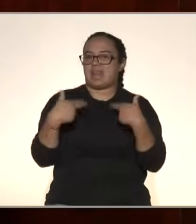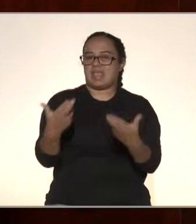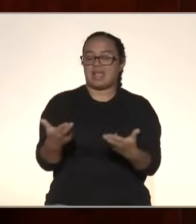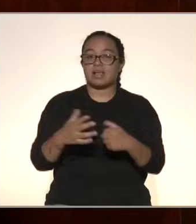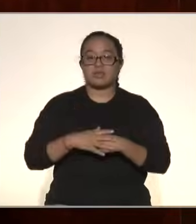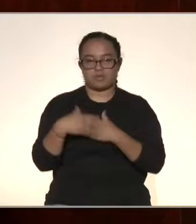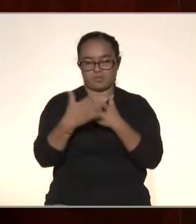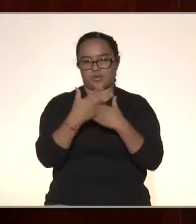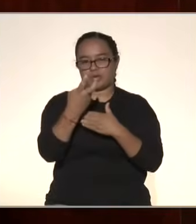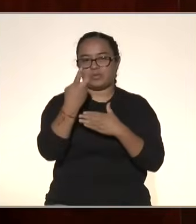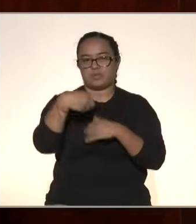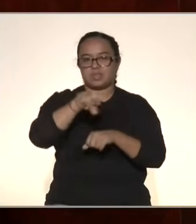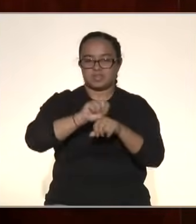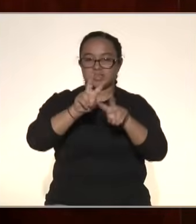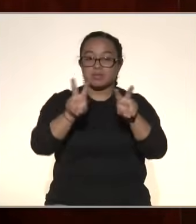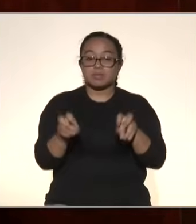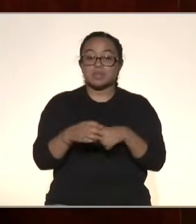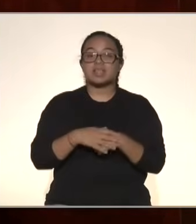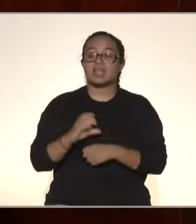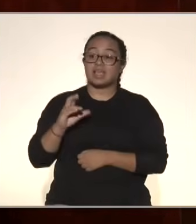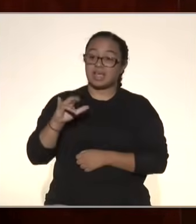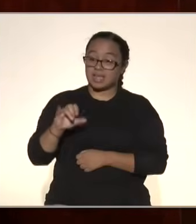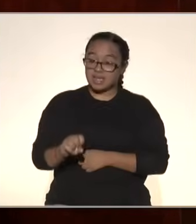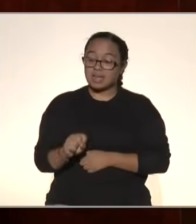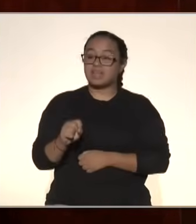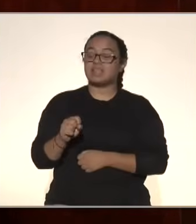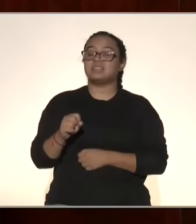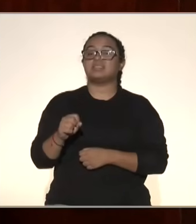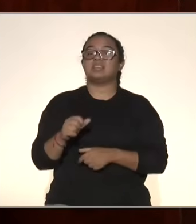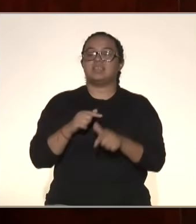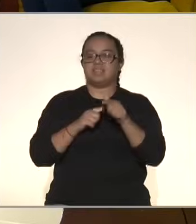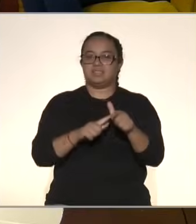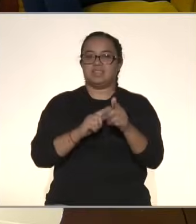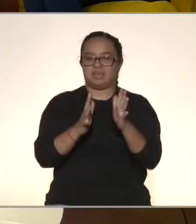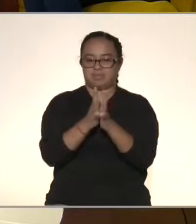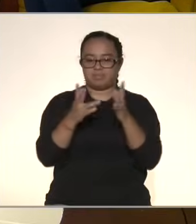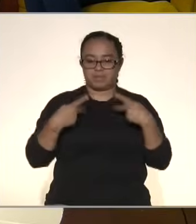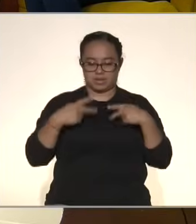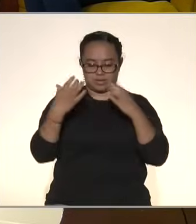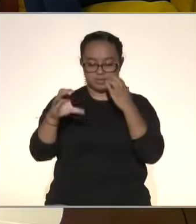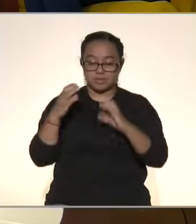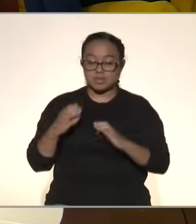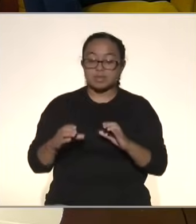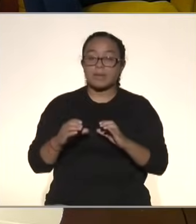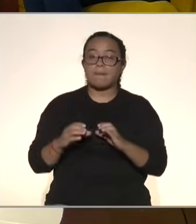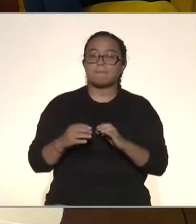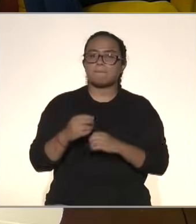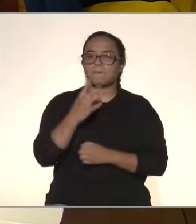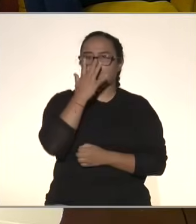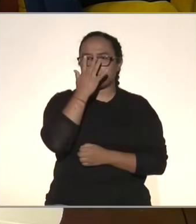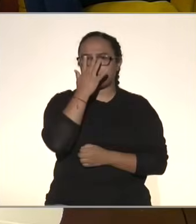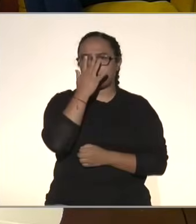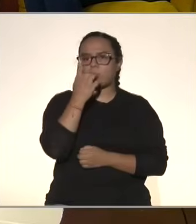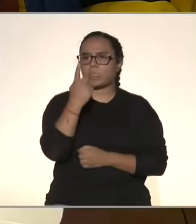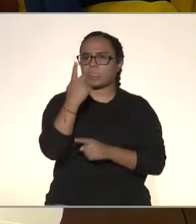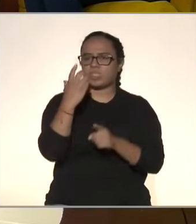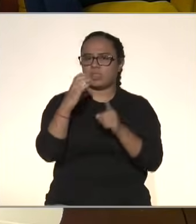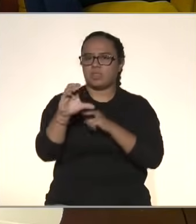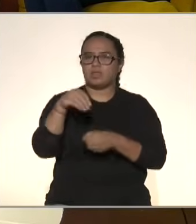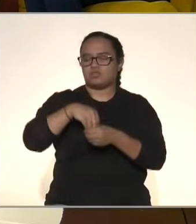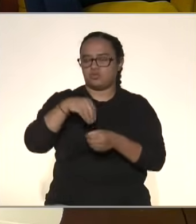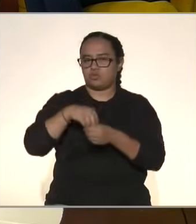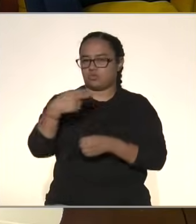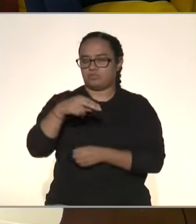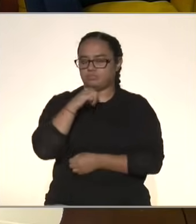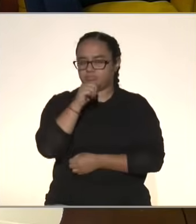Y bueno, Cris, especialistas, seguimos con las participaciones del público. Nos llegó un comentario anónimo a